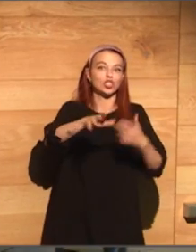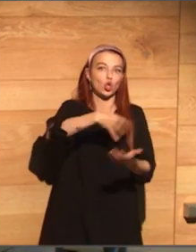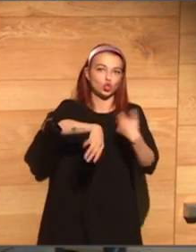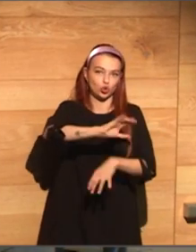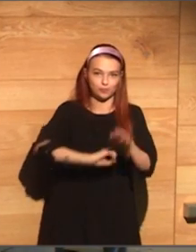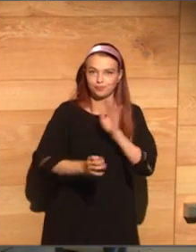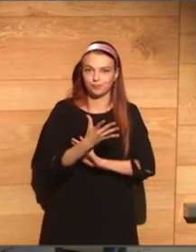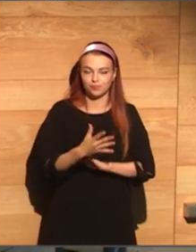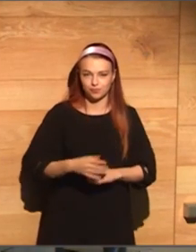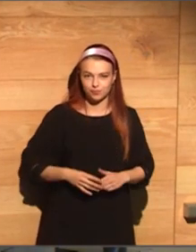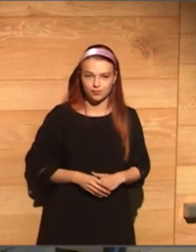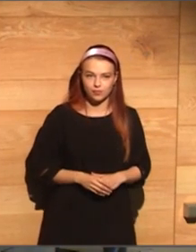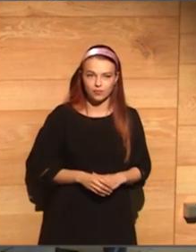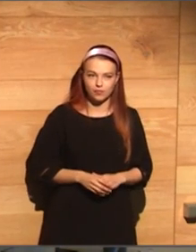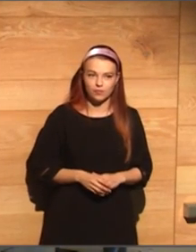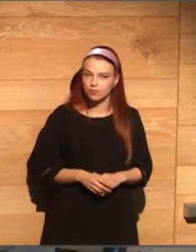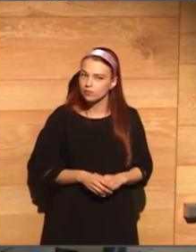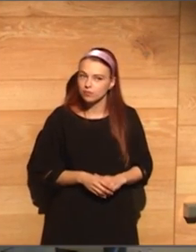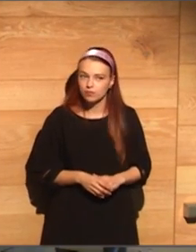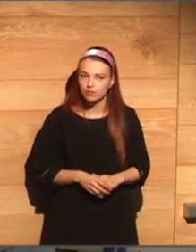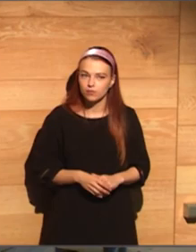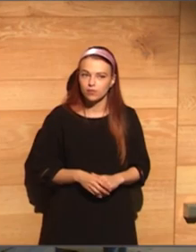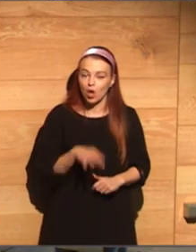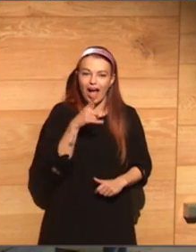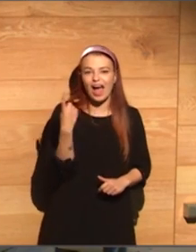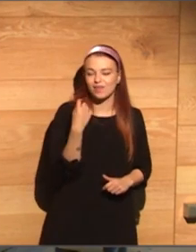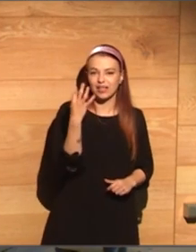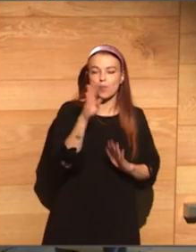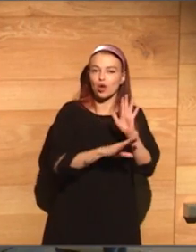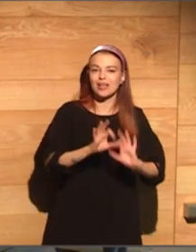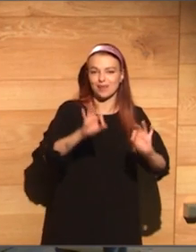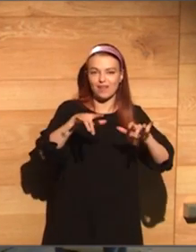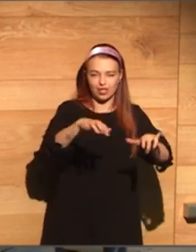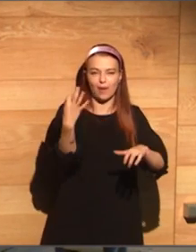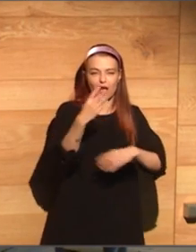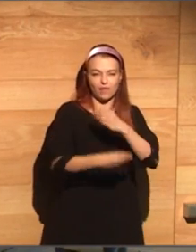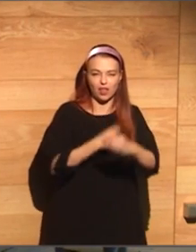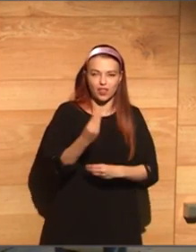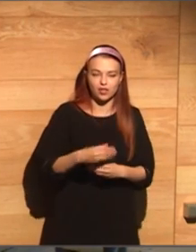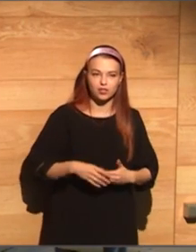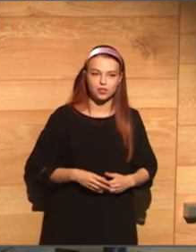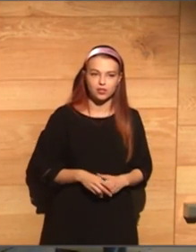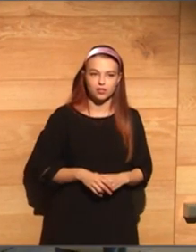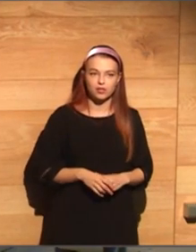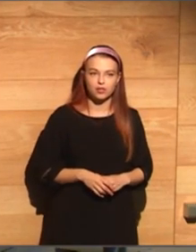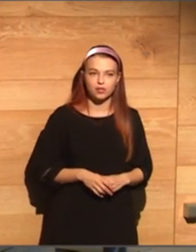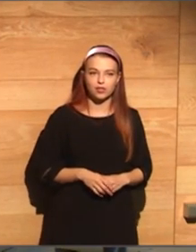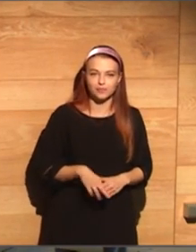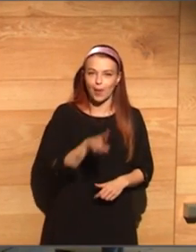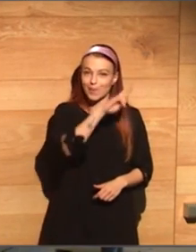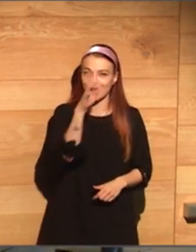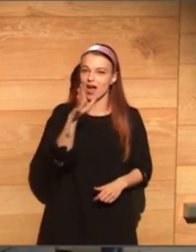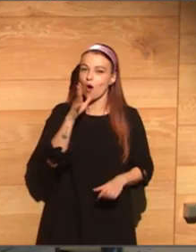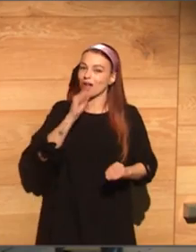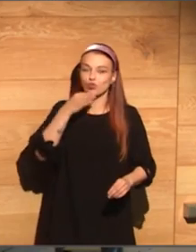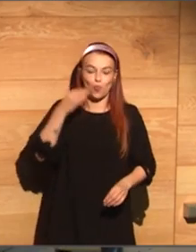parece? Tenemos que hacer un todo por eso. El Papa, el modus vivendi. Un día. Qué buena está el agua de Madrid. Eso